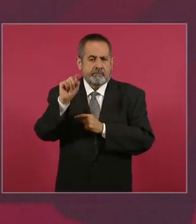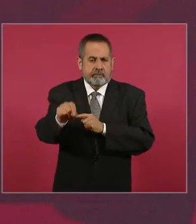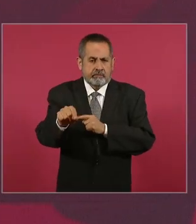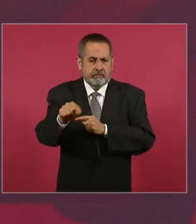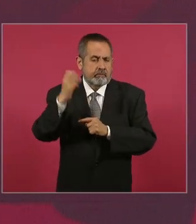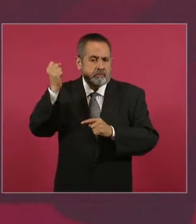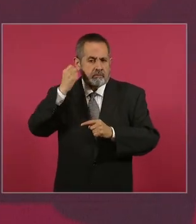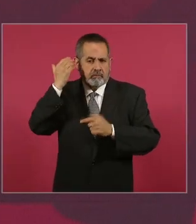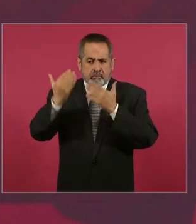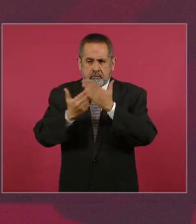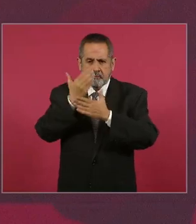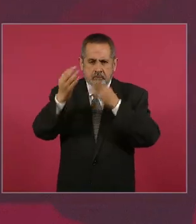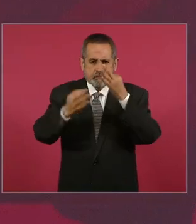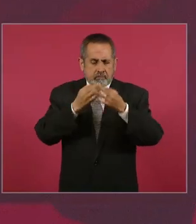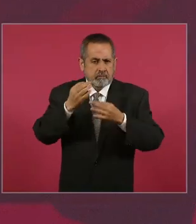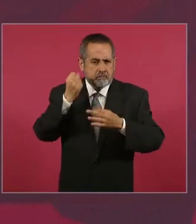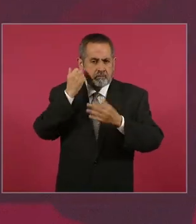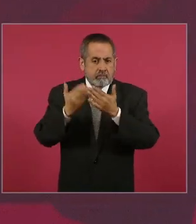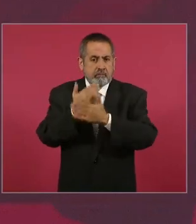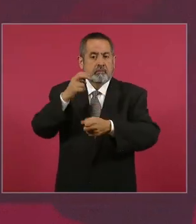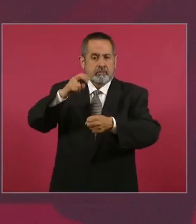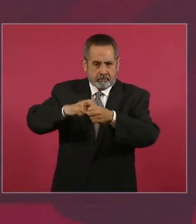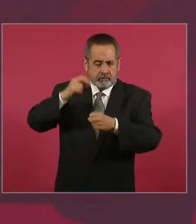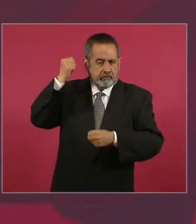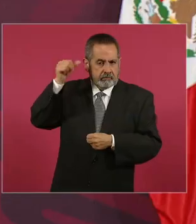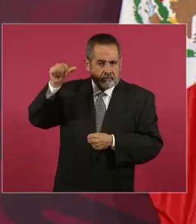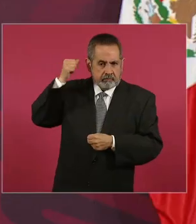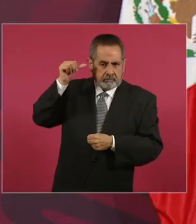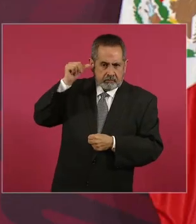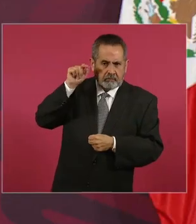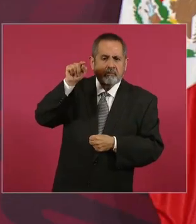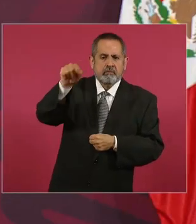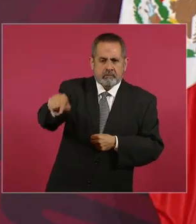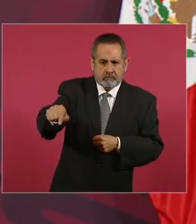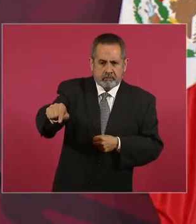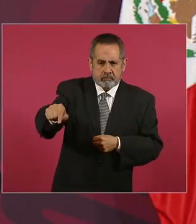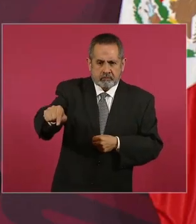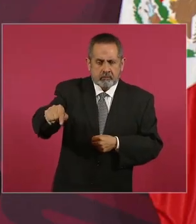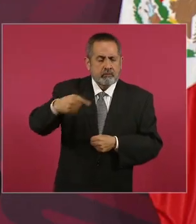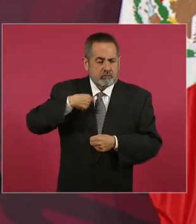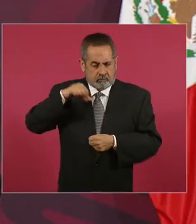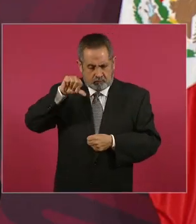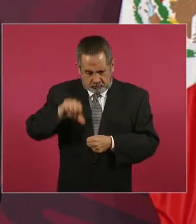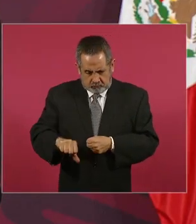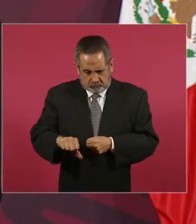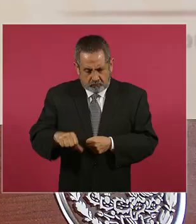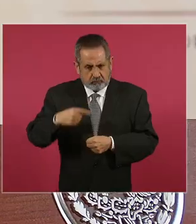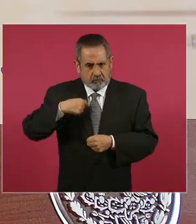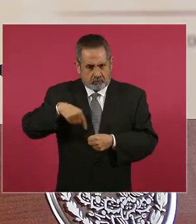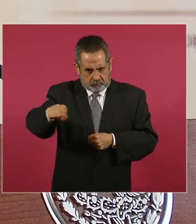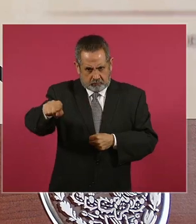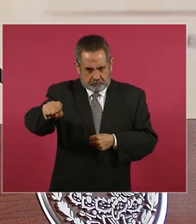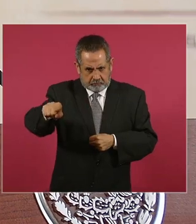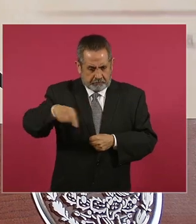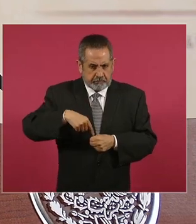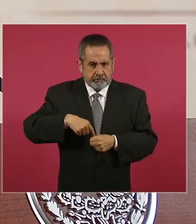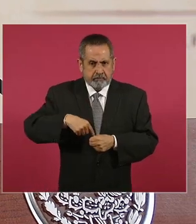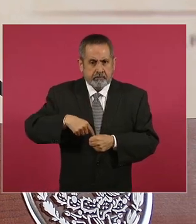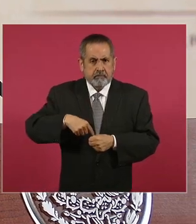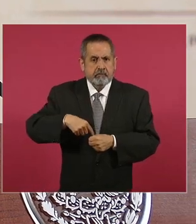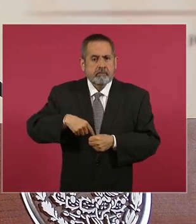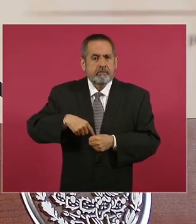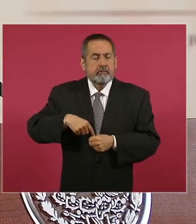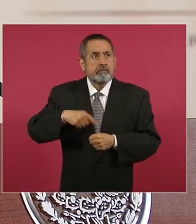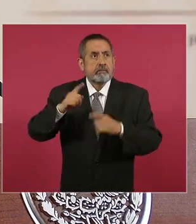la conferencia va a ser en Acapulco. O sea, vamos hoy y regresamos el